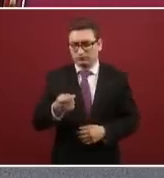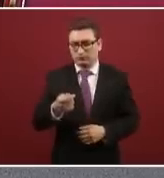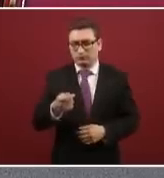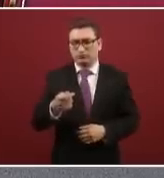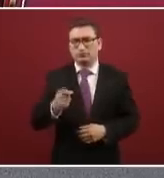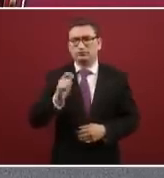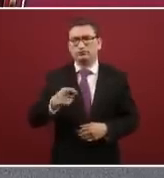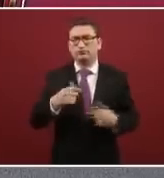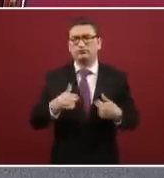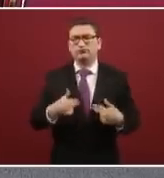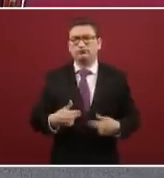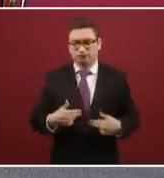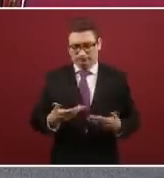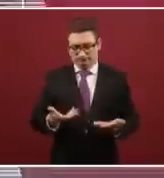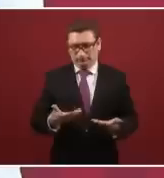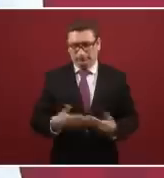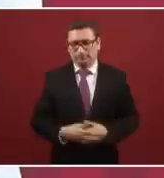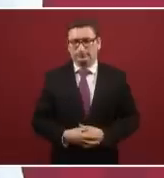Humanidades.